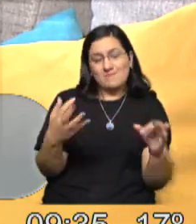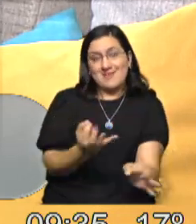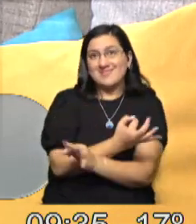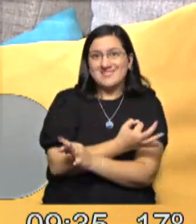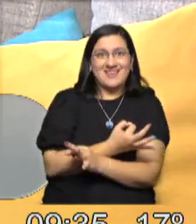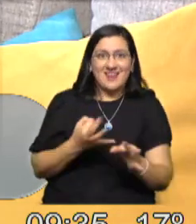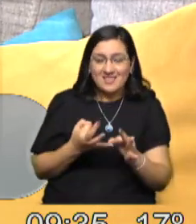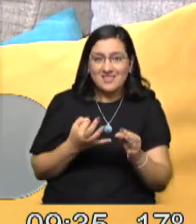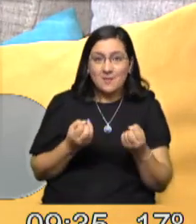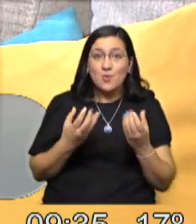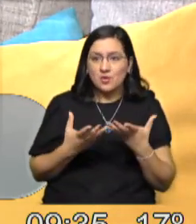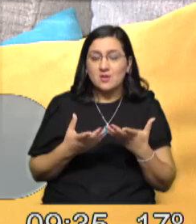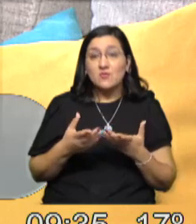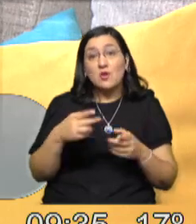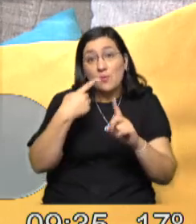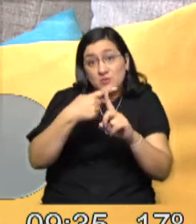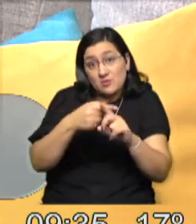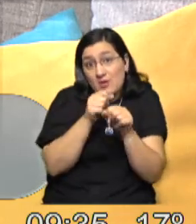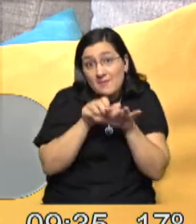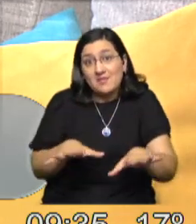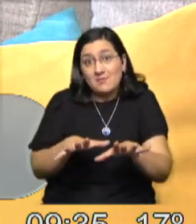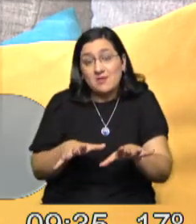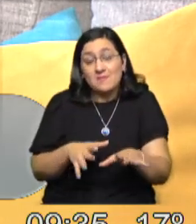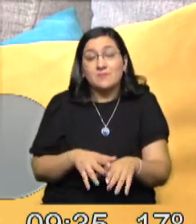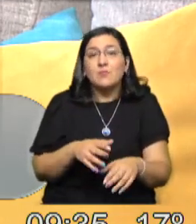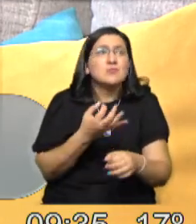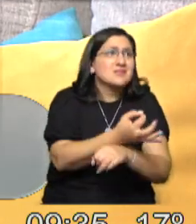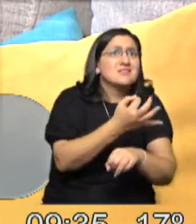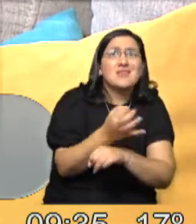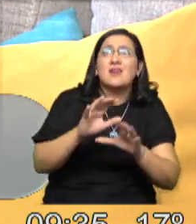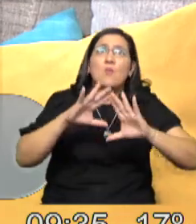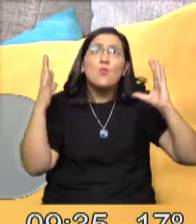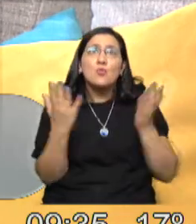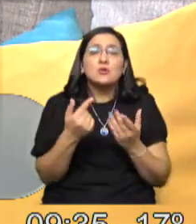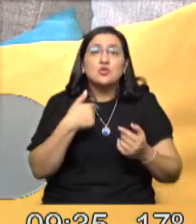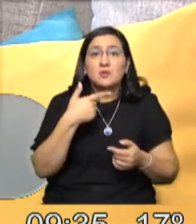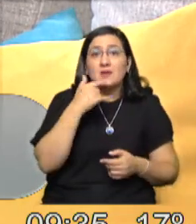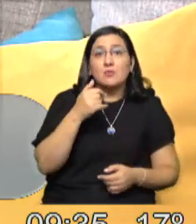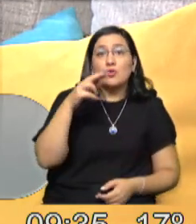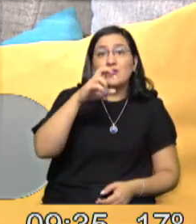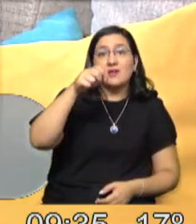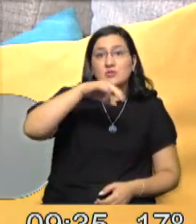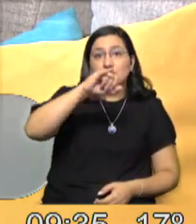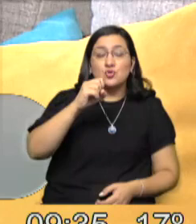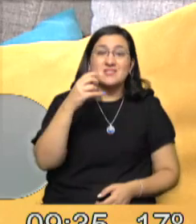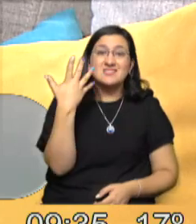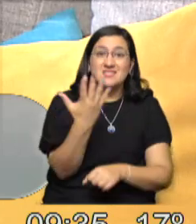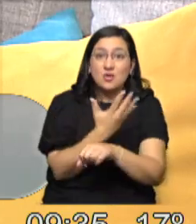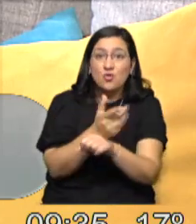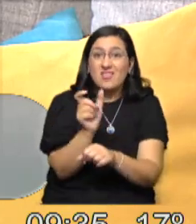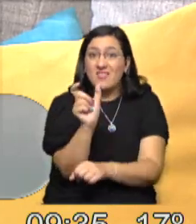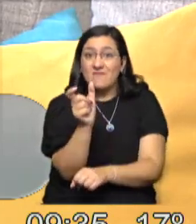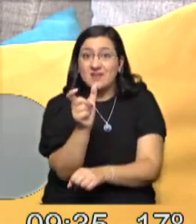porque también algo bueno que nos dejó la pandemia es ver que podemos dar clase a cualquier lado, ¿verdad? Yo, por ejemplo, con Renzo tengo 5 horas de diferencia. Entonces, claro,